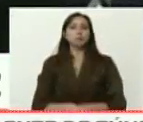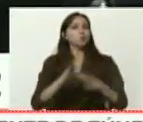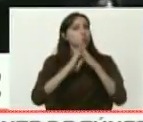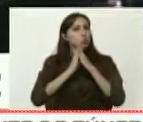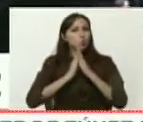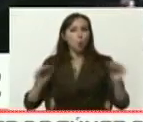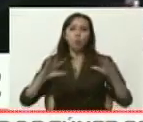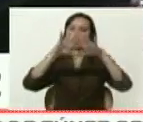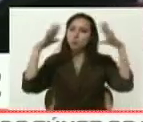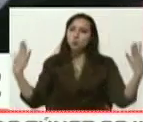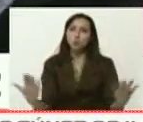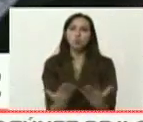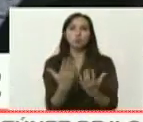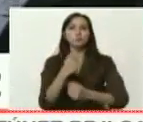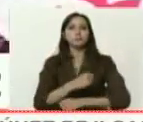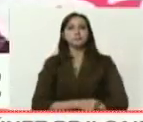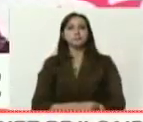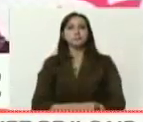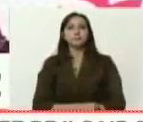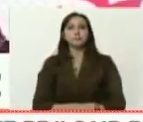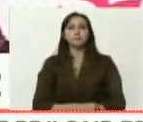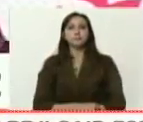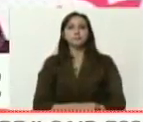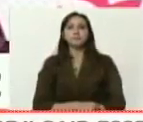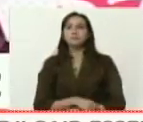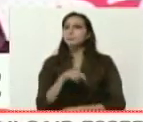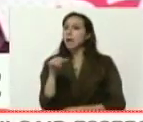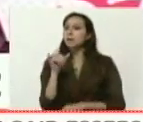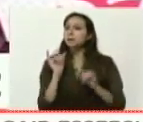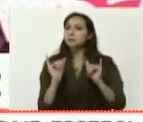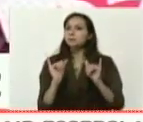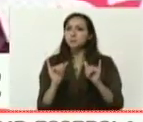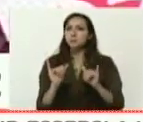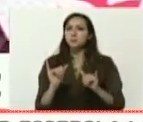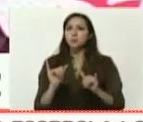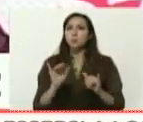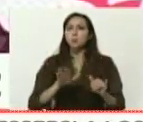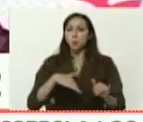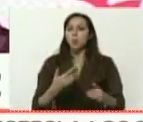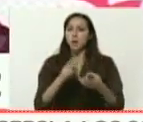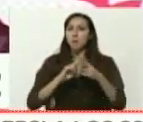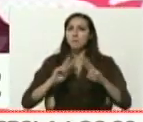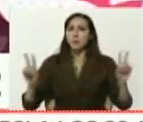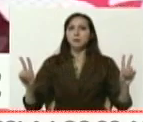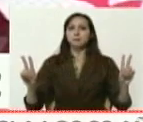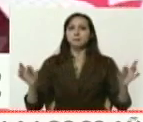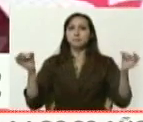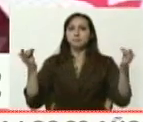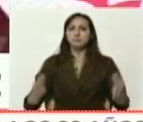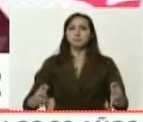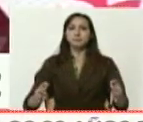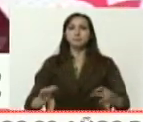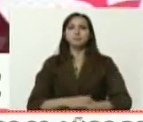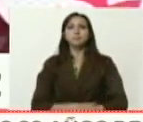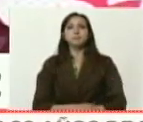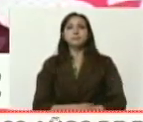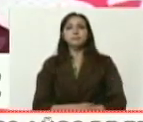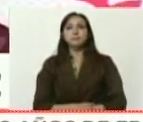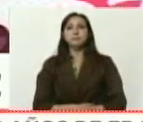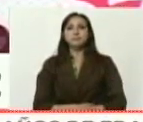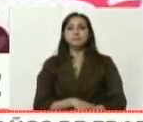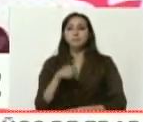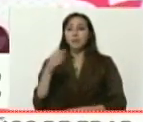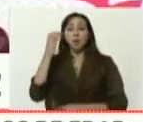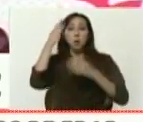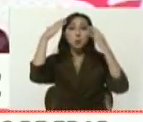del mundo. Así probablemente pudiéramos tener una paz relativa. Este es el